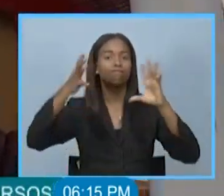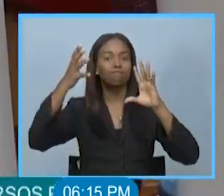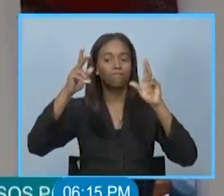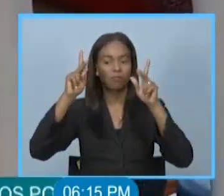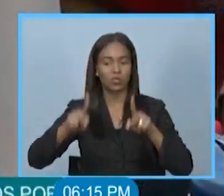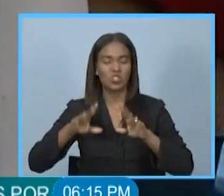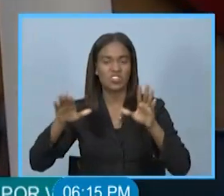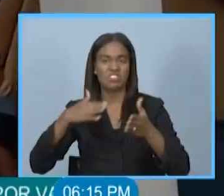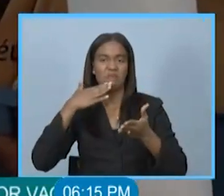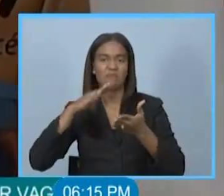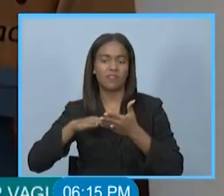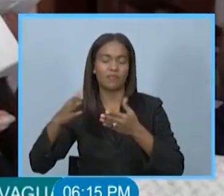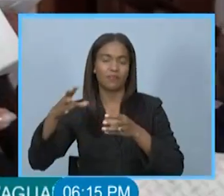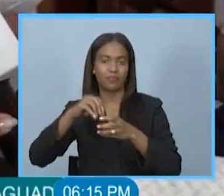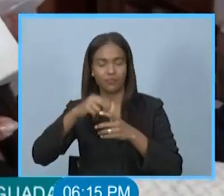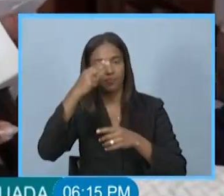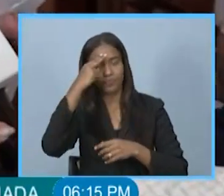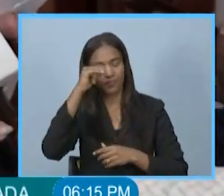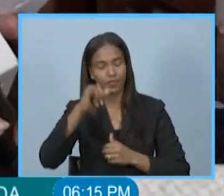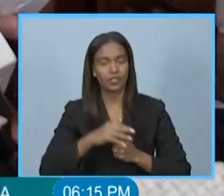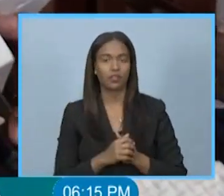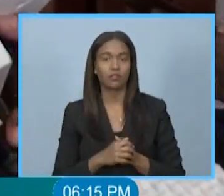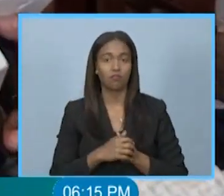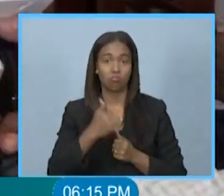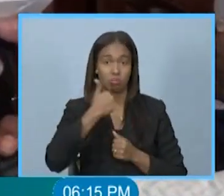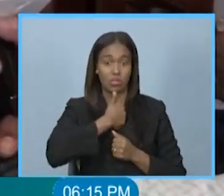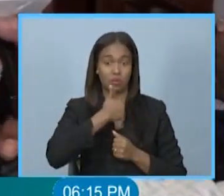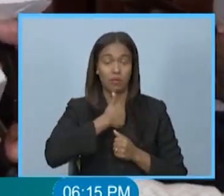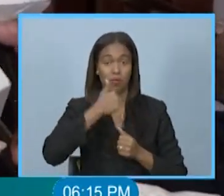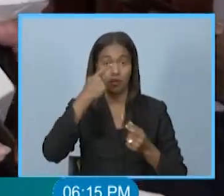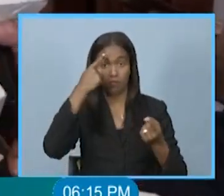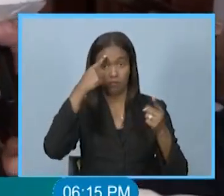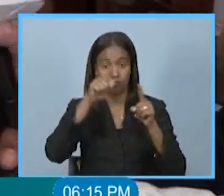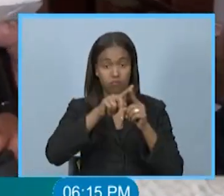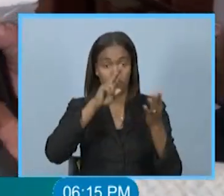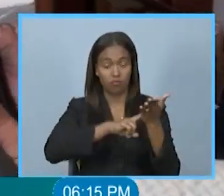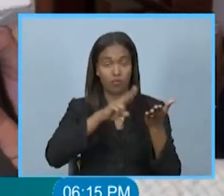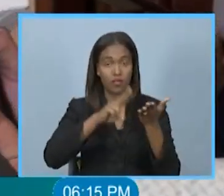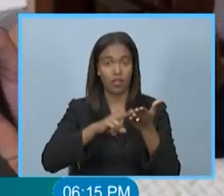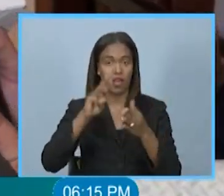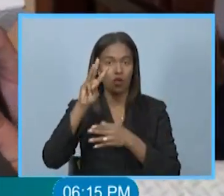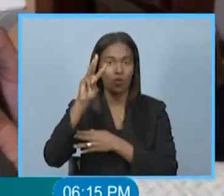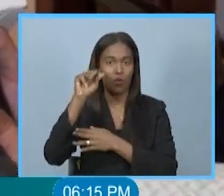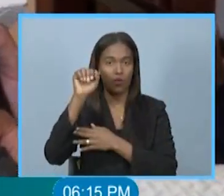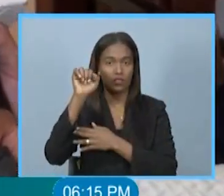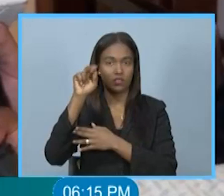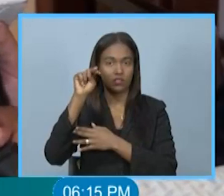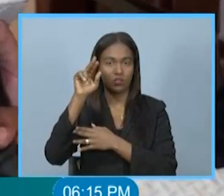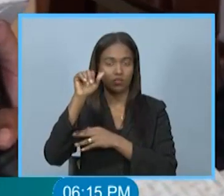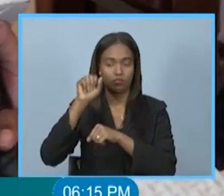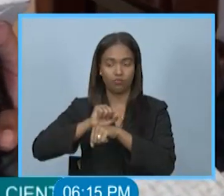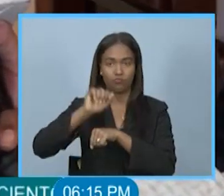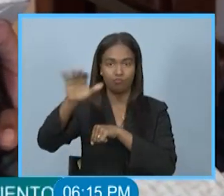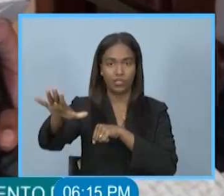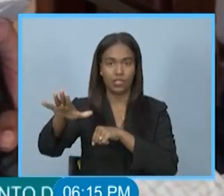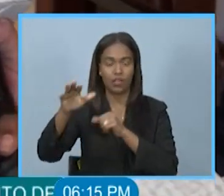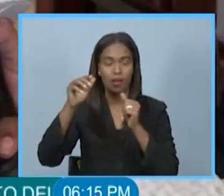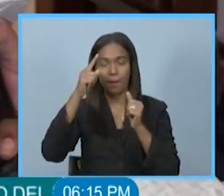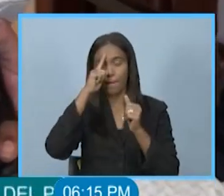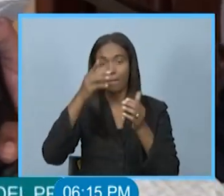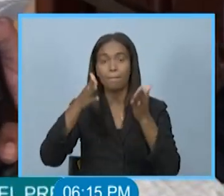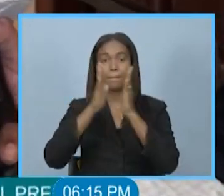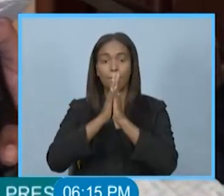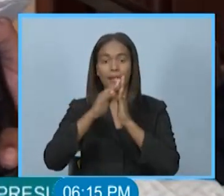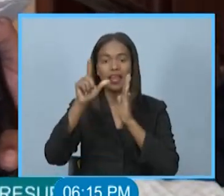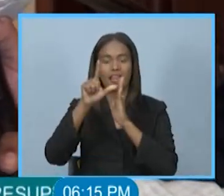pandillas en Haití yo mismo filmé una carta en Washington junto a otro congresistas pidiéndole que se le aplique la ley